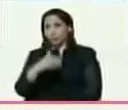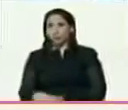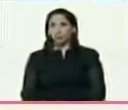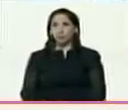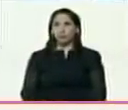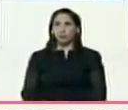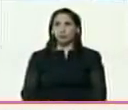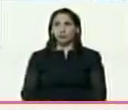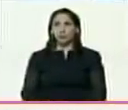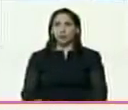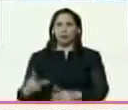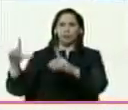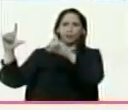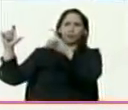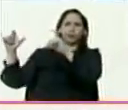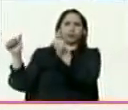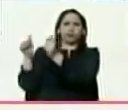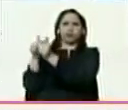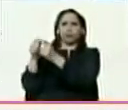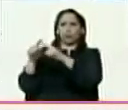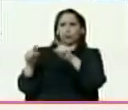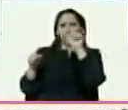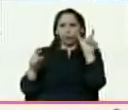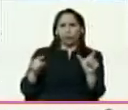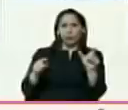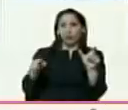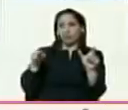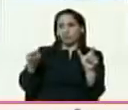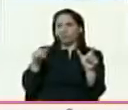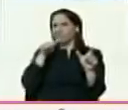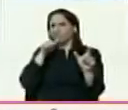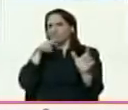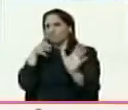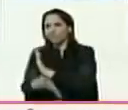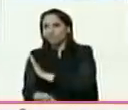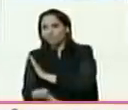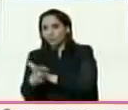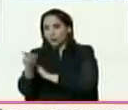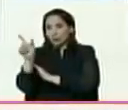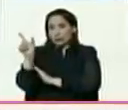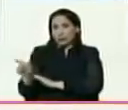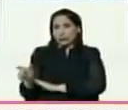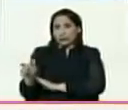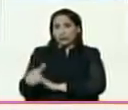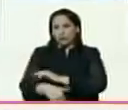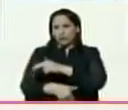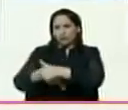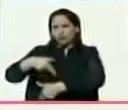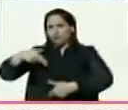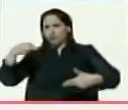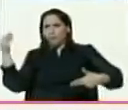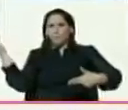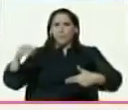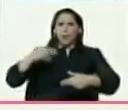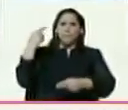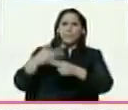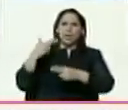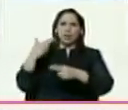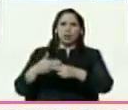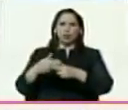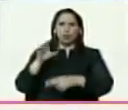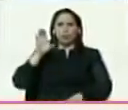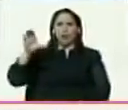tirarse una foto con él nada más y nada menos son uno de los de los criminales más peligrosos de la nación